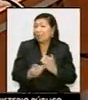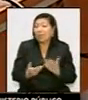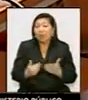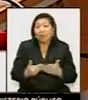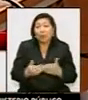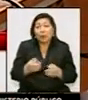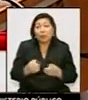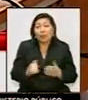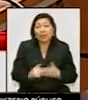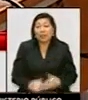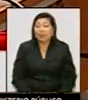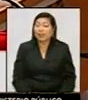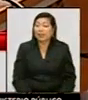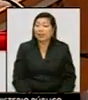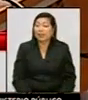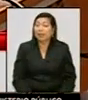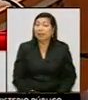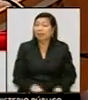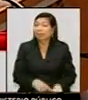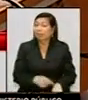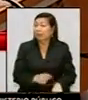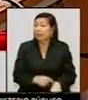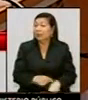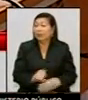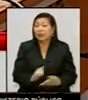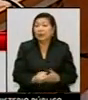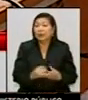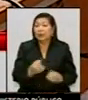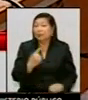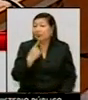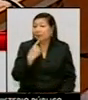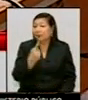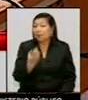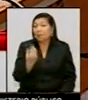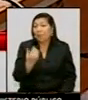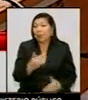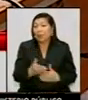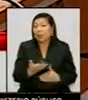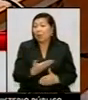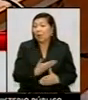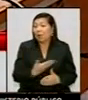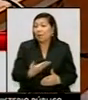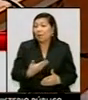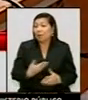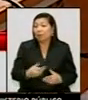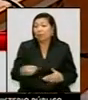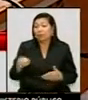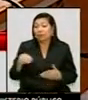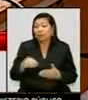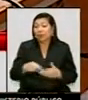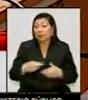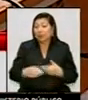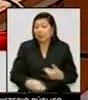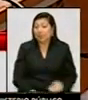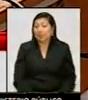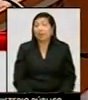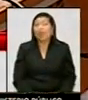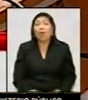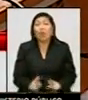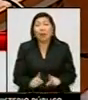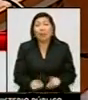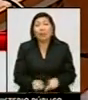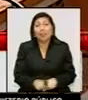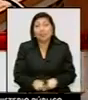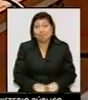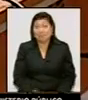procesos judiciales de reposición son largos, no son una amenaza, como se dice por parte del gobierno, para la competitividad ni la productividad. Y ojalá también,